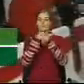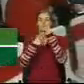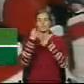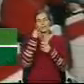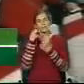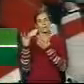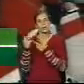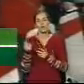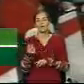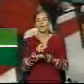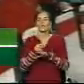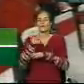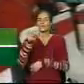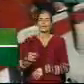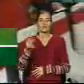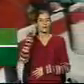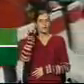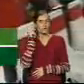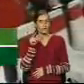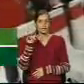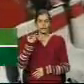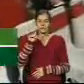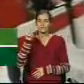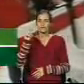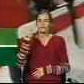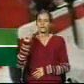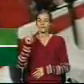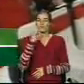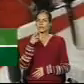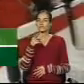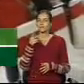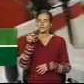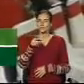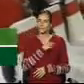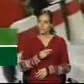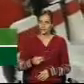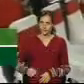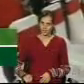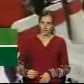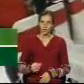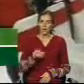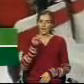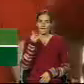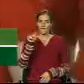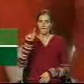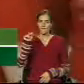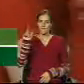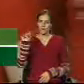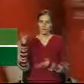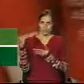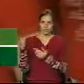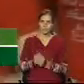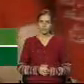con las palabras de la gobernadora Lizeth Hernández y, por supuesto, el presidente del INDER, Javier Ramos. Adelante.